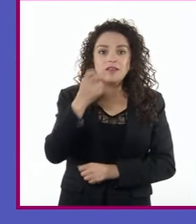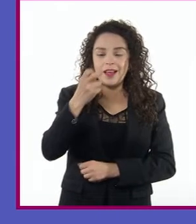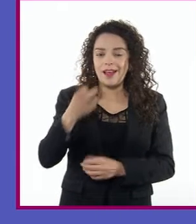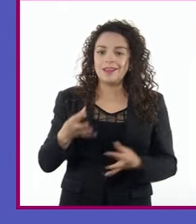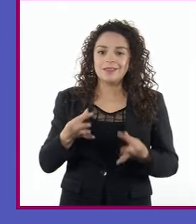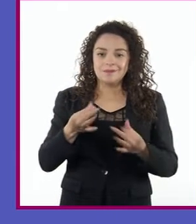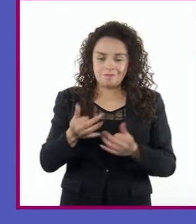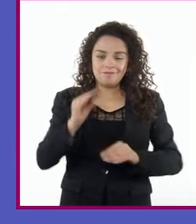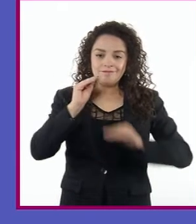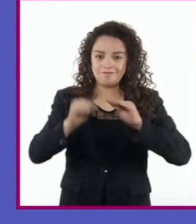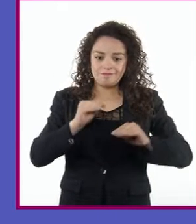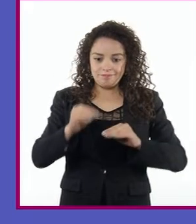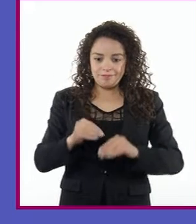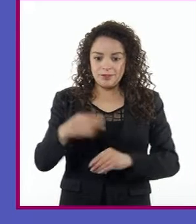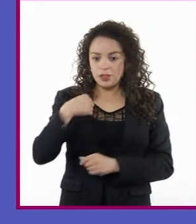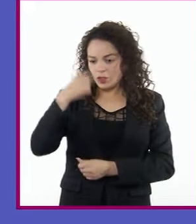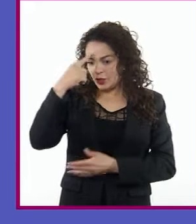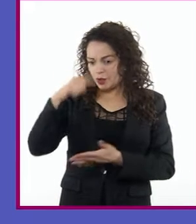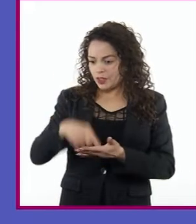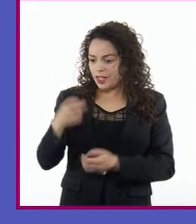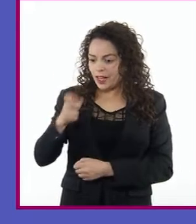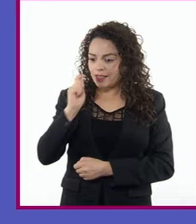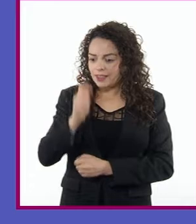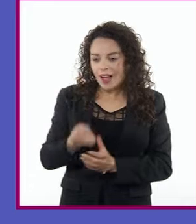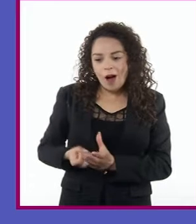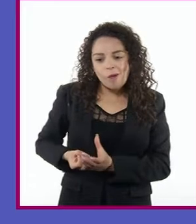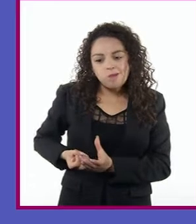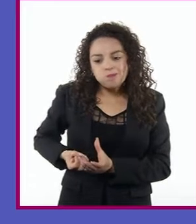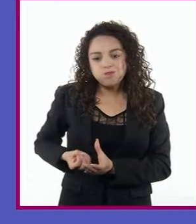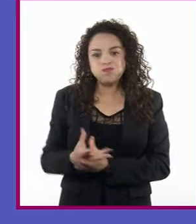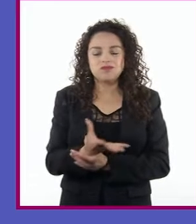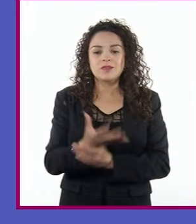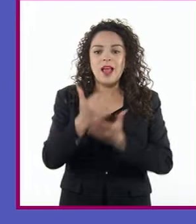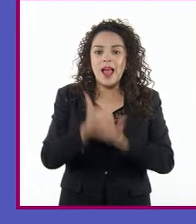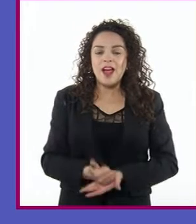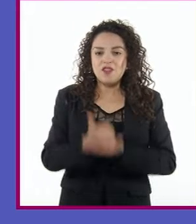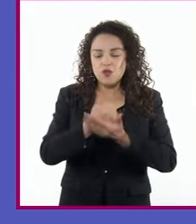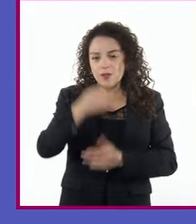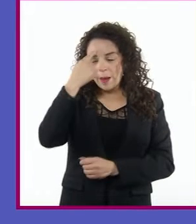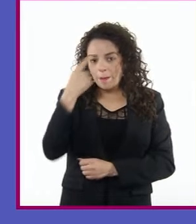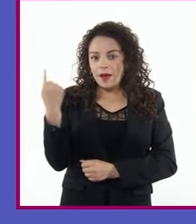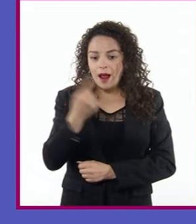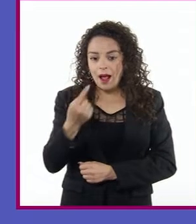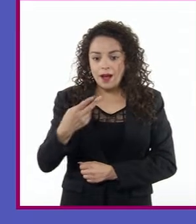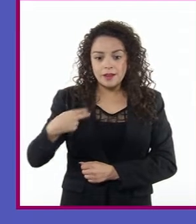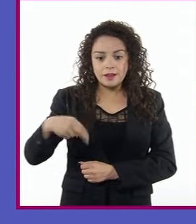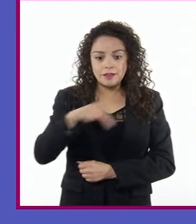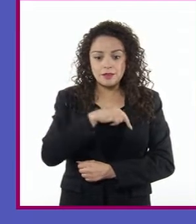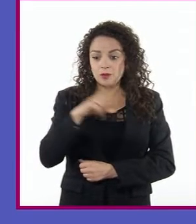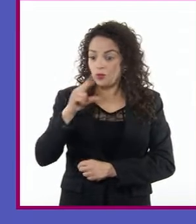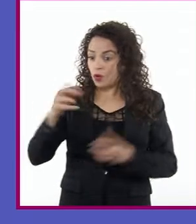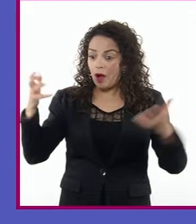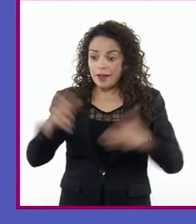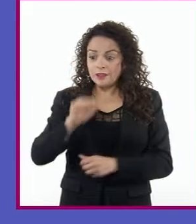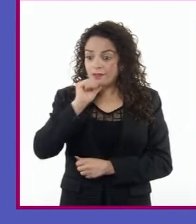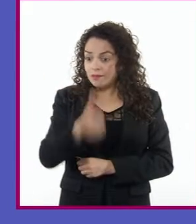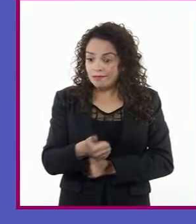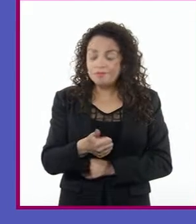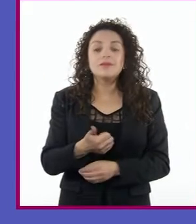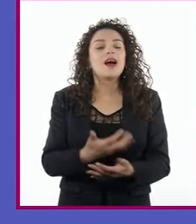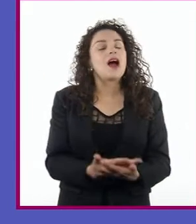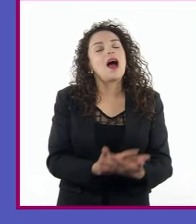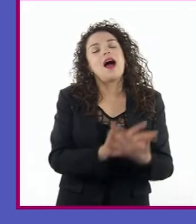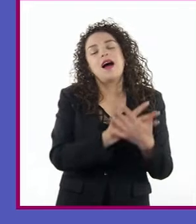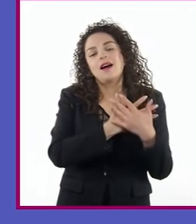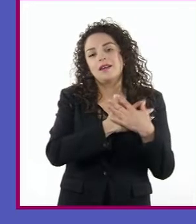de escape. Esta válvula de escape que nos ayuda a amar lo que no hacemos cotidianamente. Y